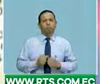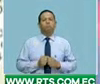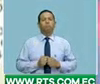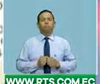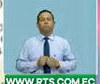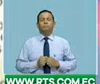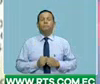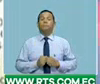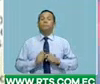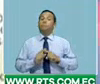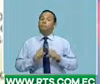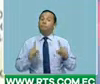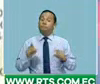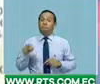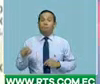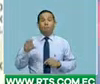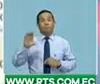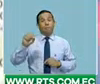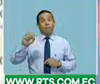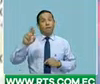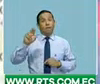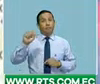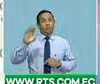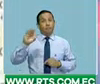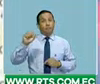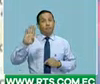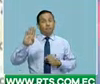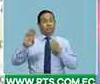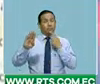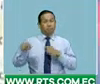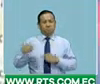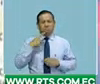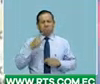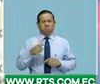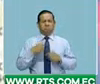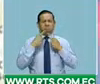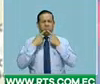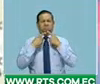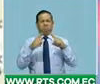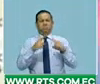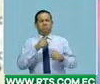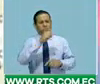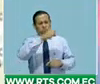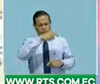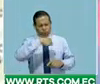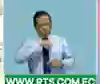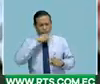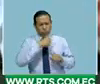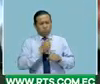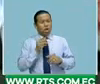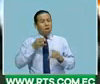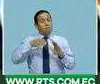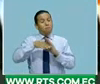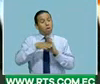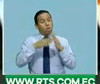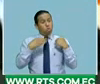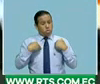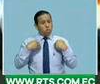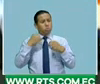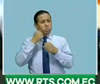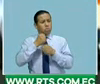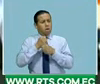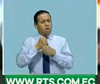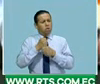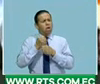Pero mediante un comunicado, Carlos Rabascal se pronunció, afirmando que si bien él tiene acciones en el Banco de Guayaquil, se trataría de una herencia del